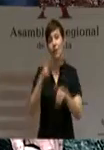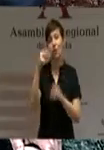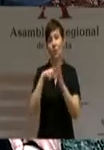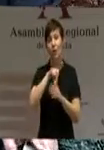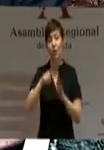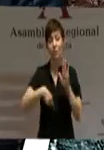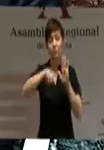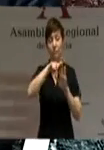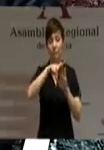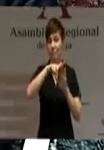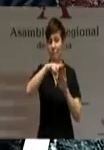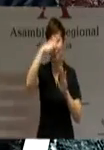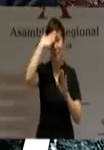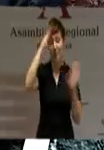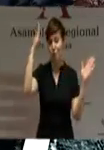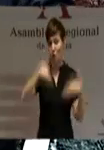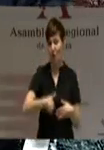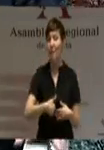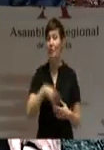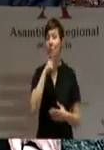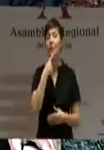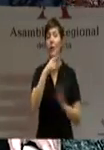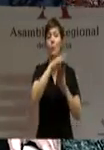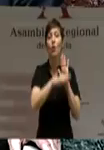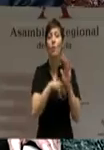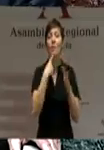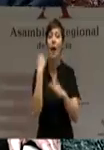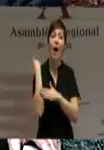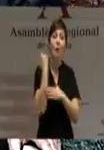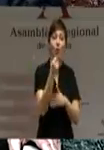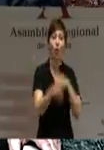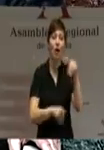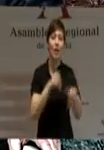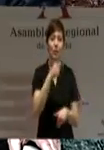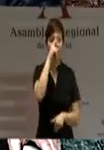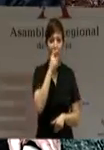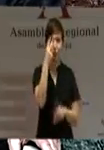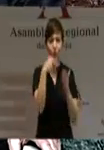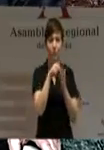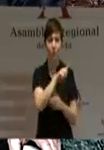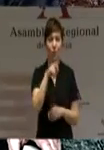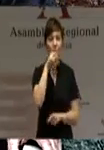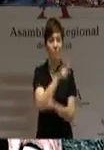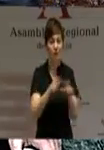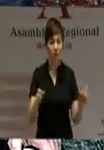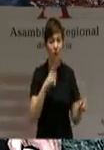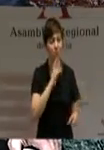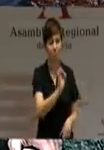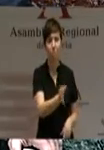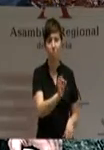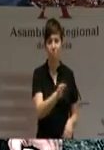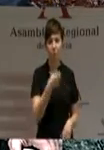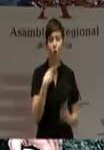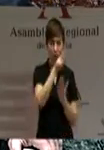dijo que su programa fue ampliamente respaldado por la sociedad en las elecciones del año 2011. Cierto, pero yo me he leído su